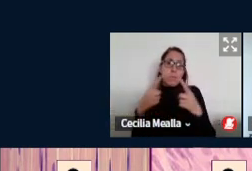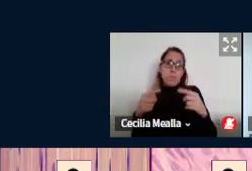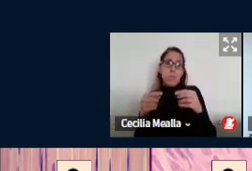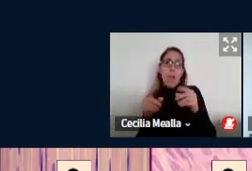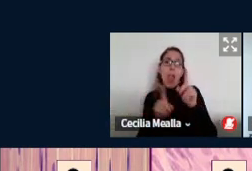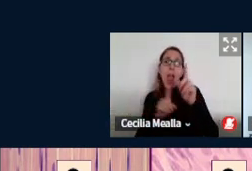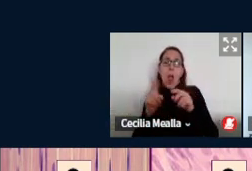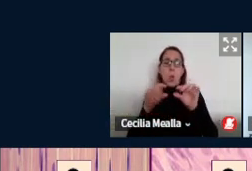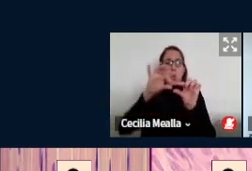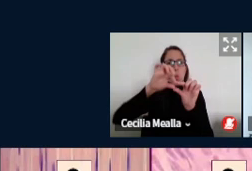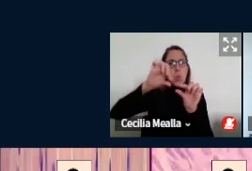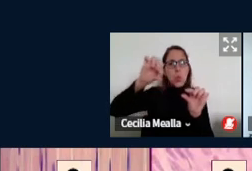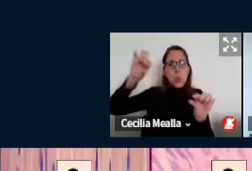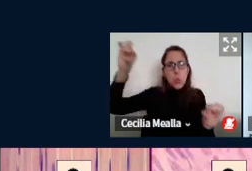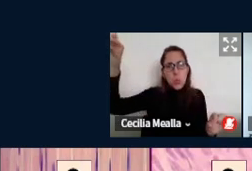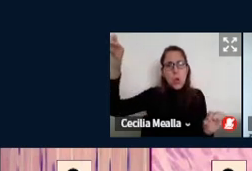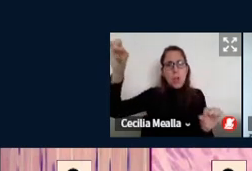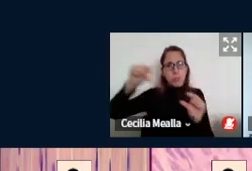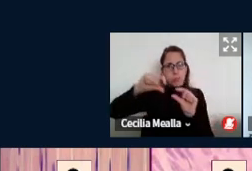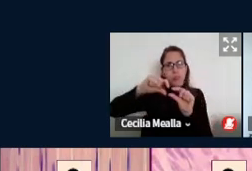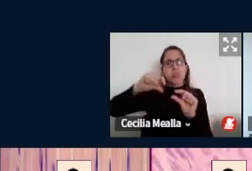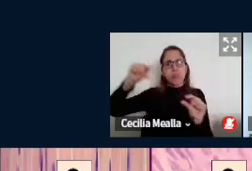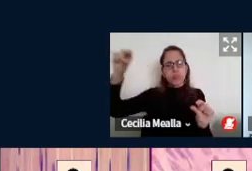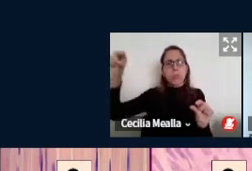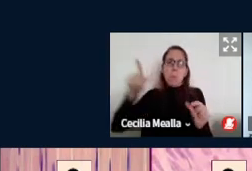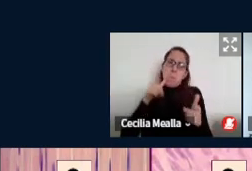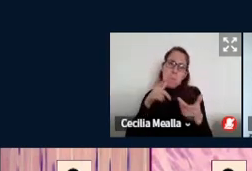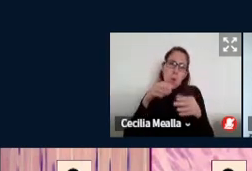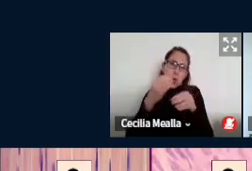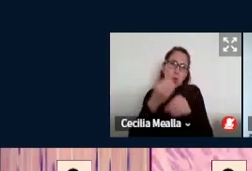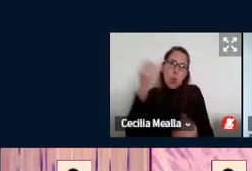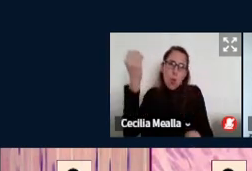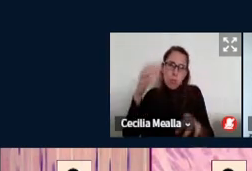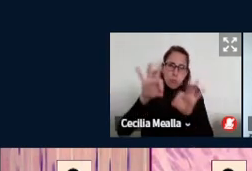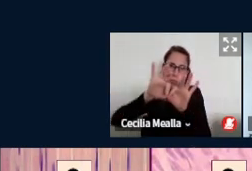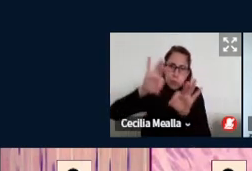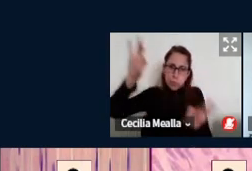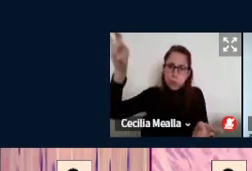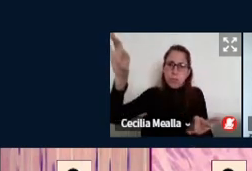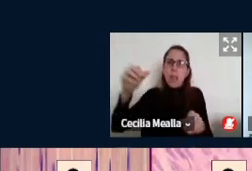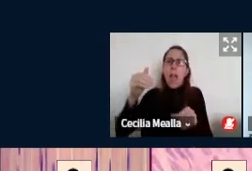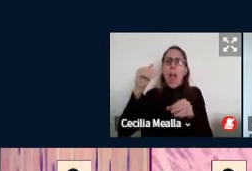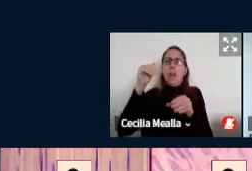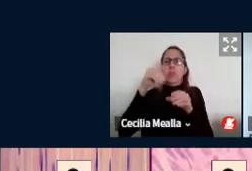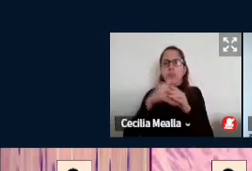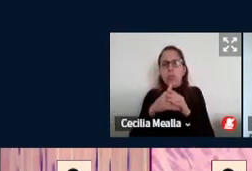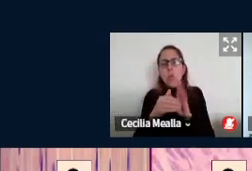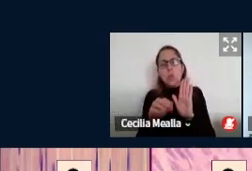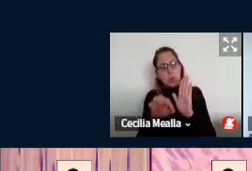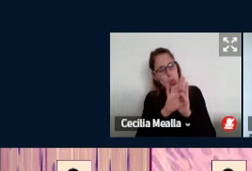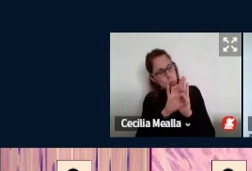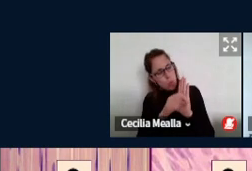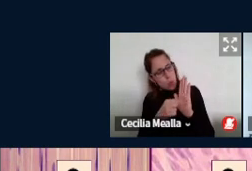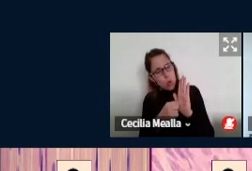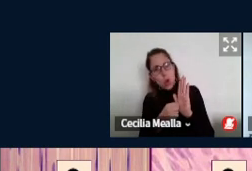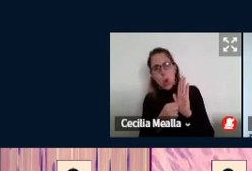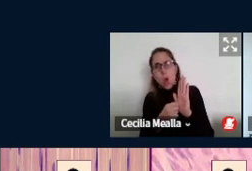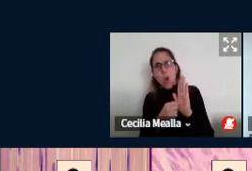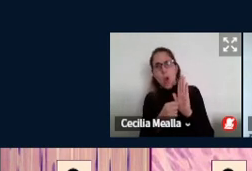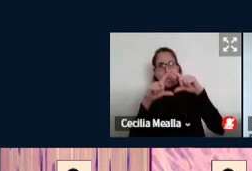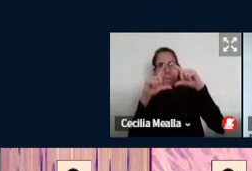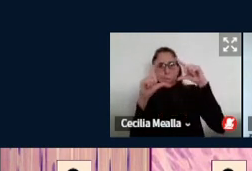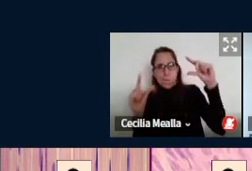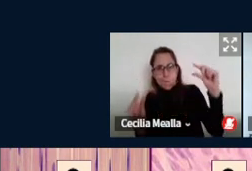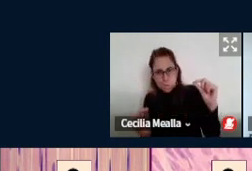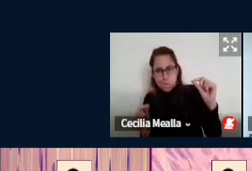estructuras más bien alargadas, digamos cilíndricas, con un núcleo oval que está en el